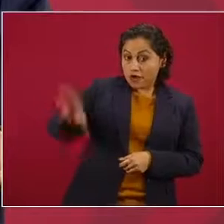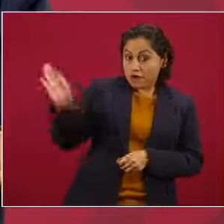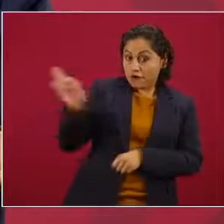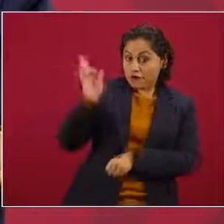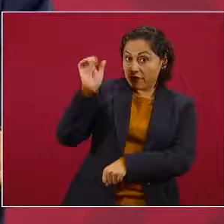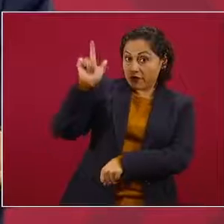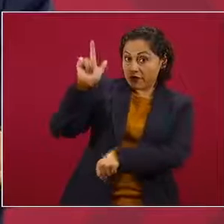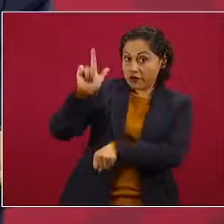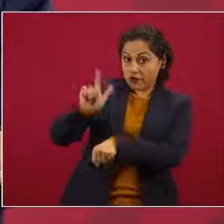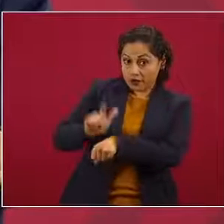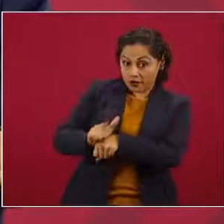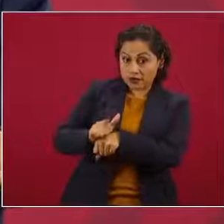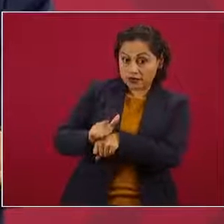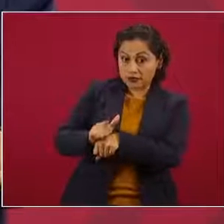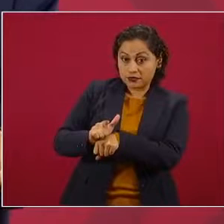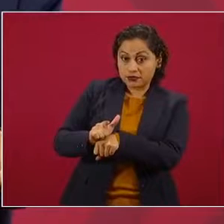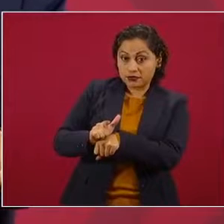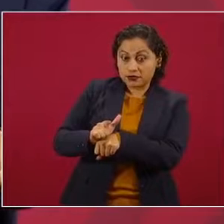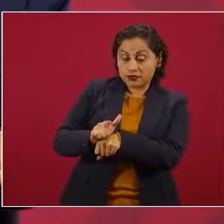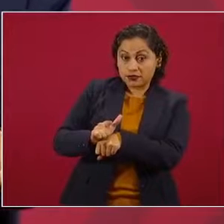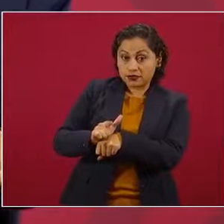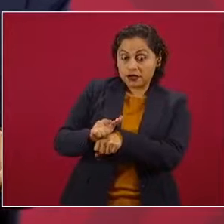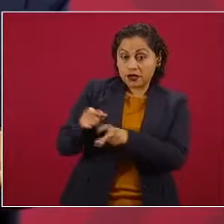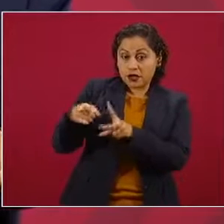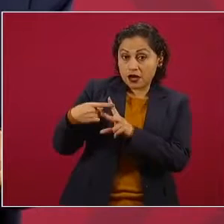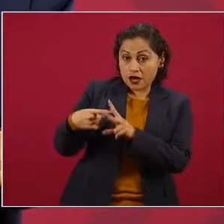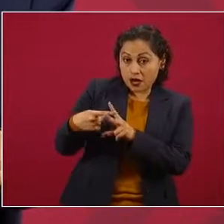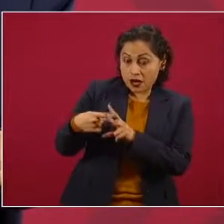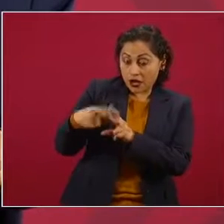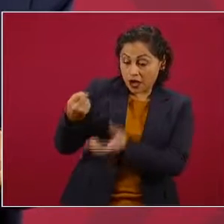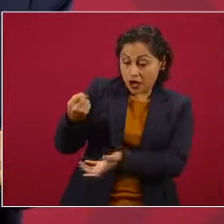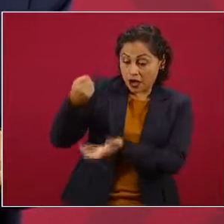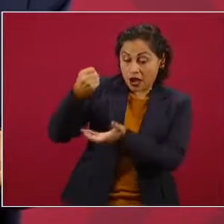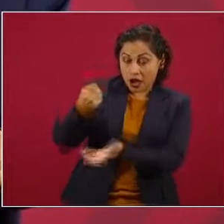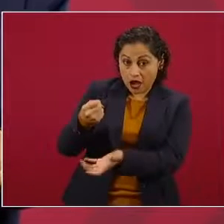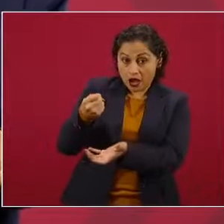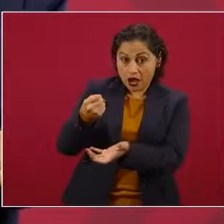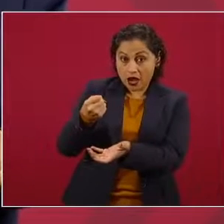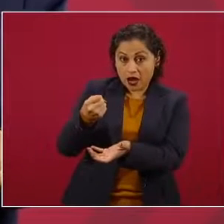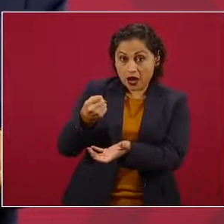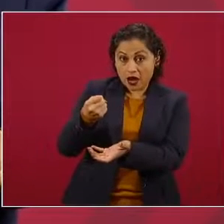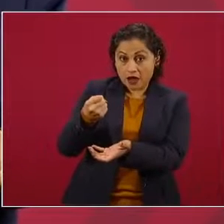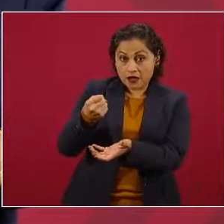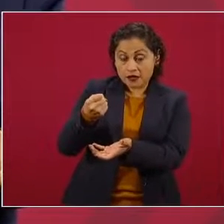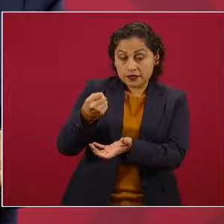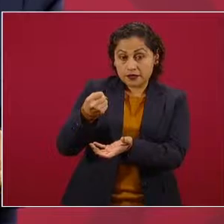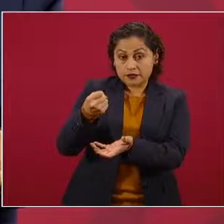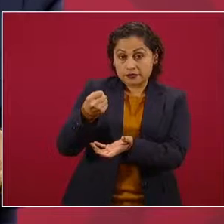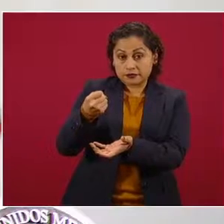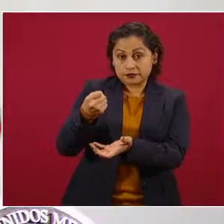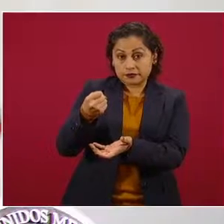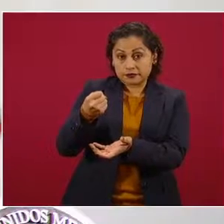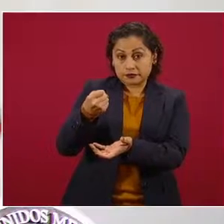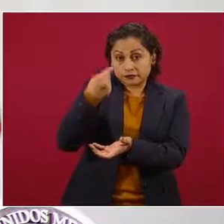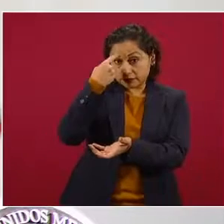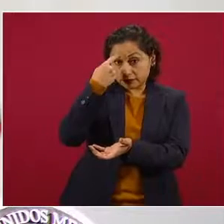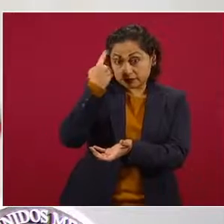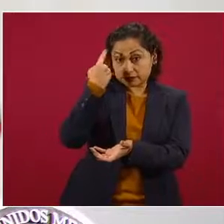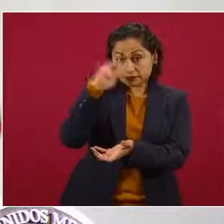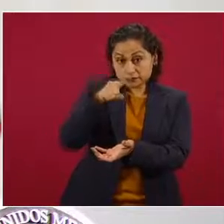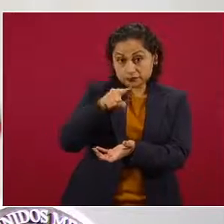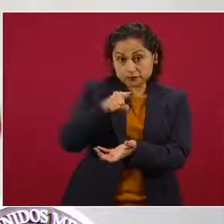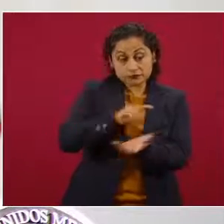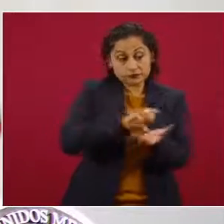lo que ese ejercicio del presupuesto a cargo de las entidades